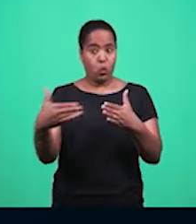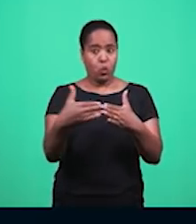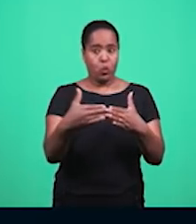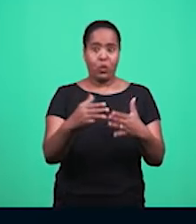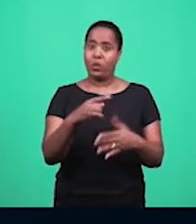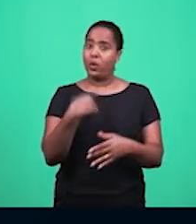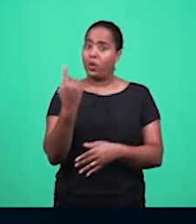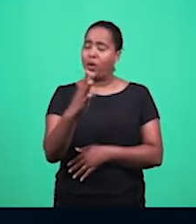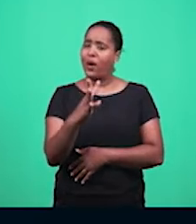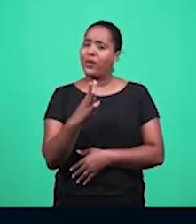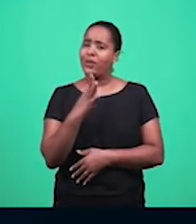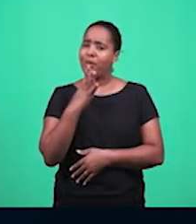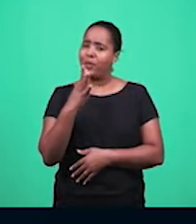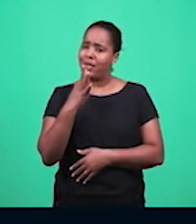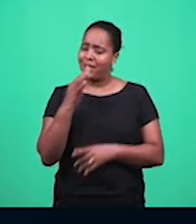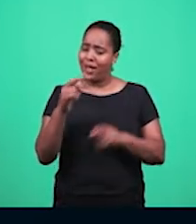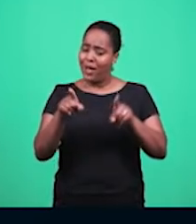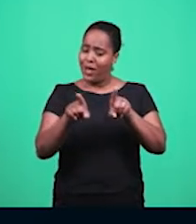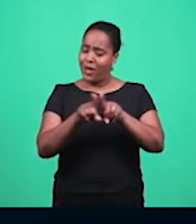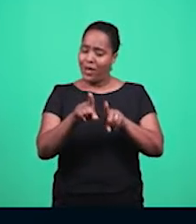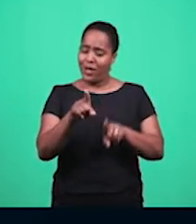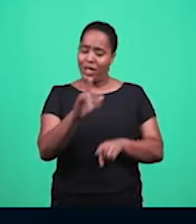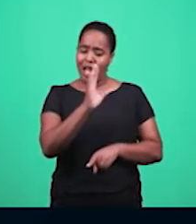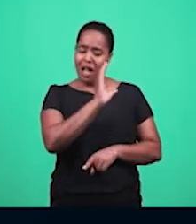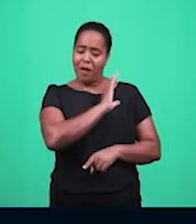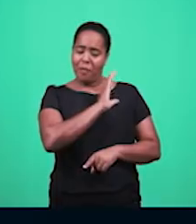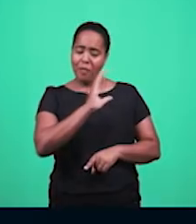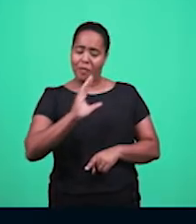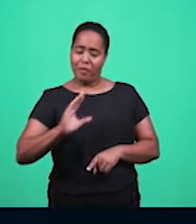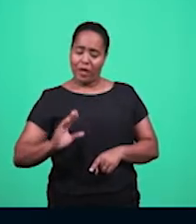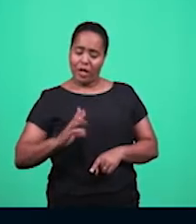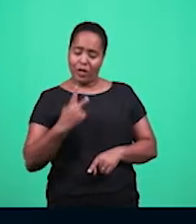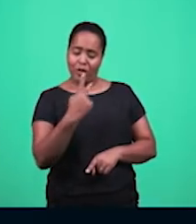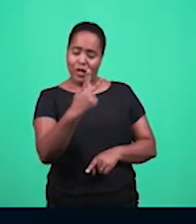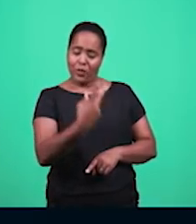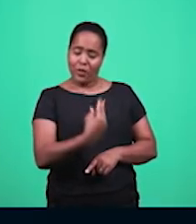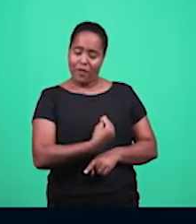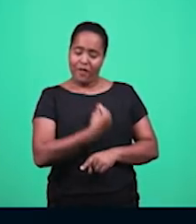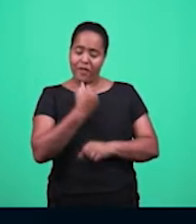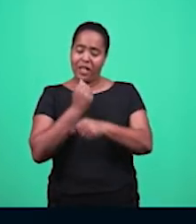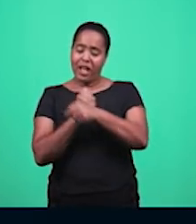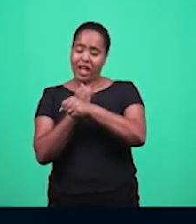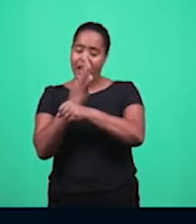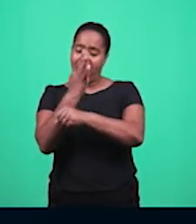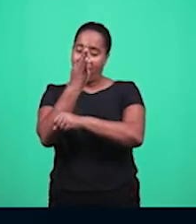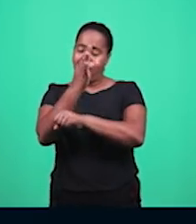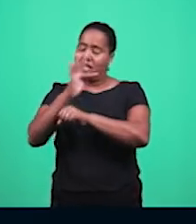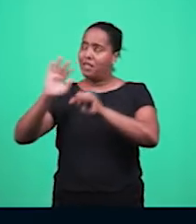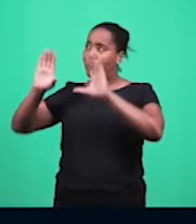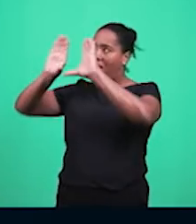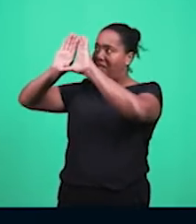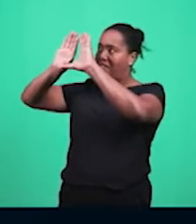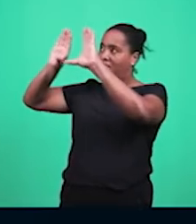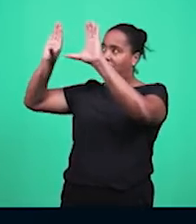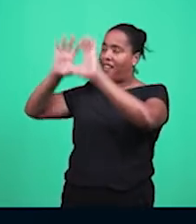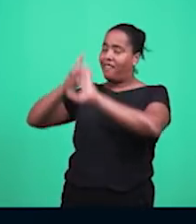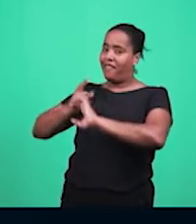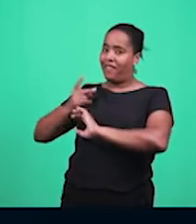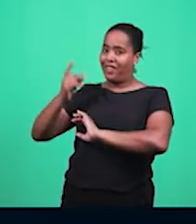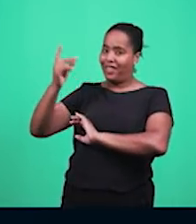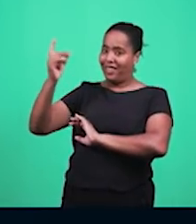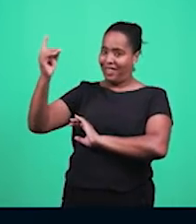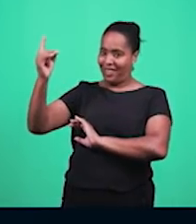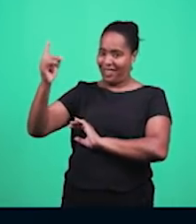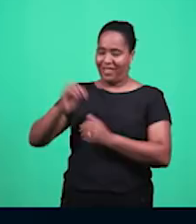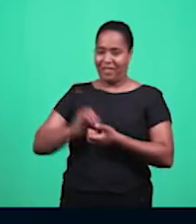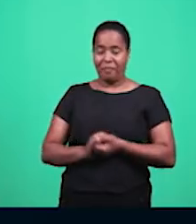esto que nosotros conocemos que es cristo la esperanza de la gloria cristo en vosotros